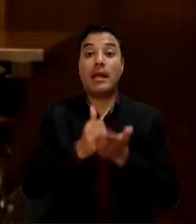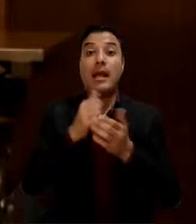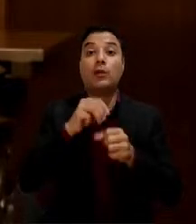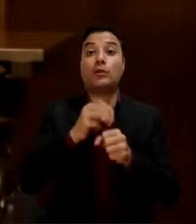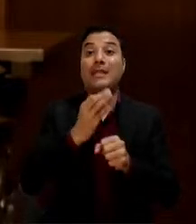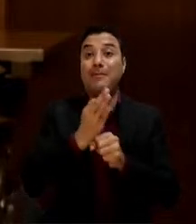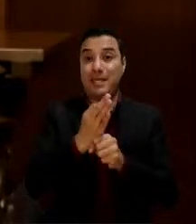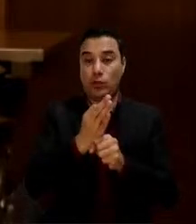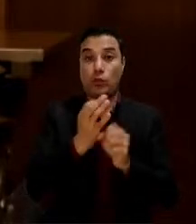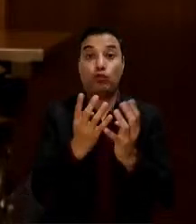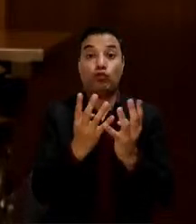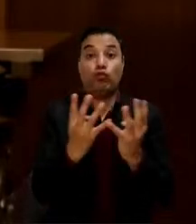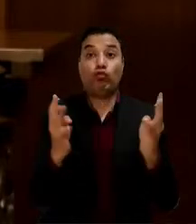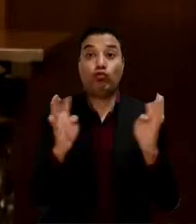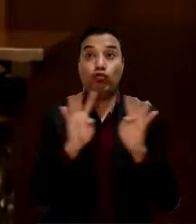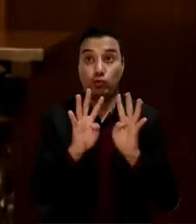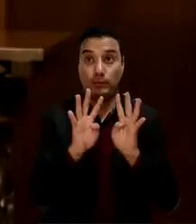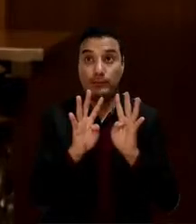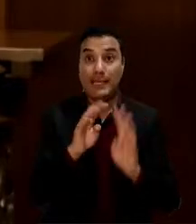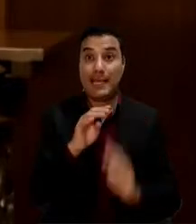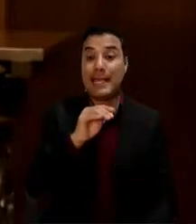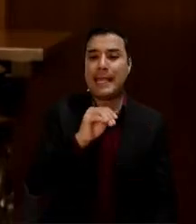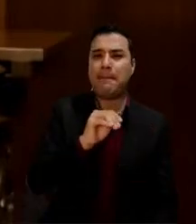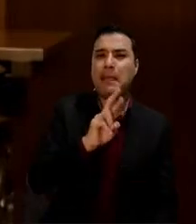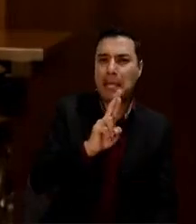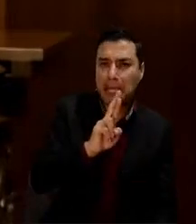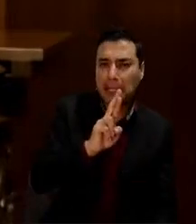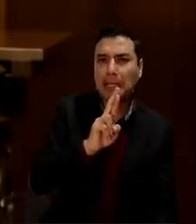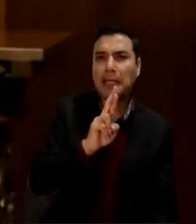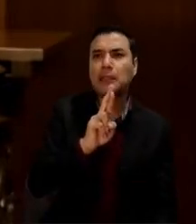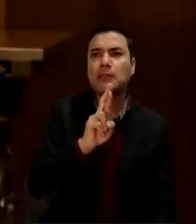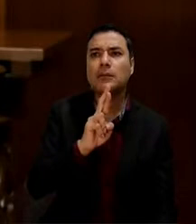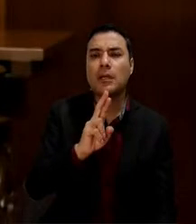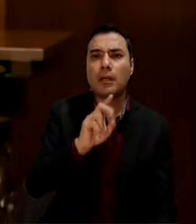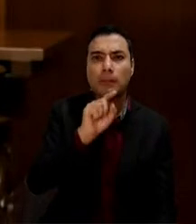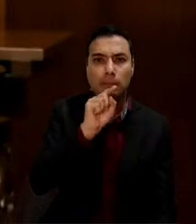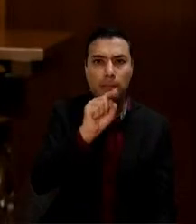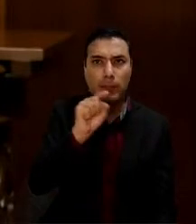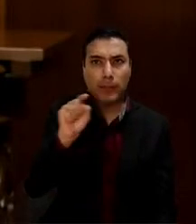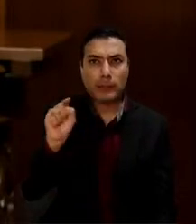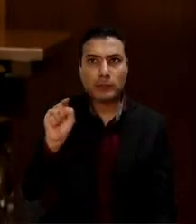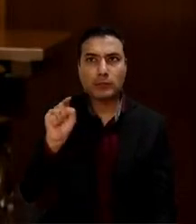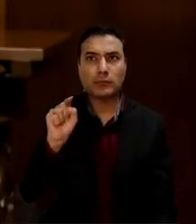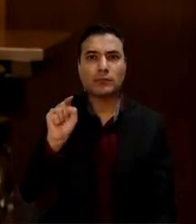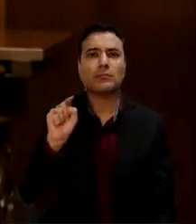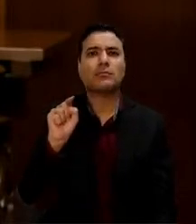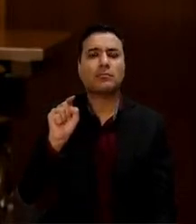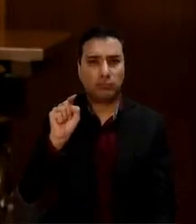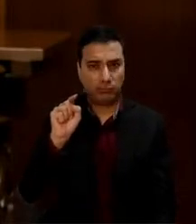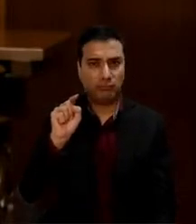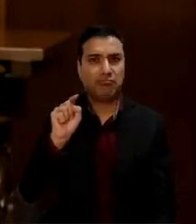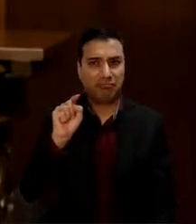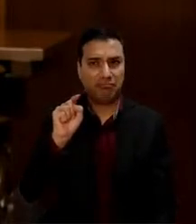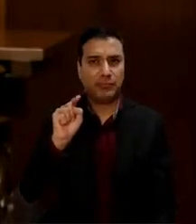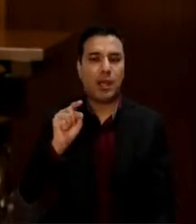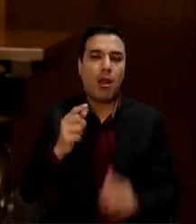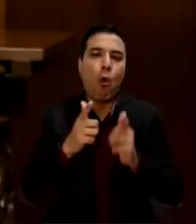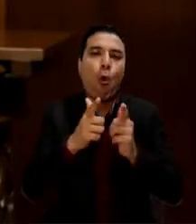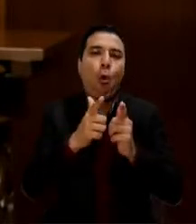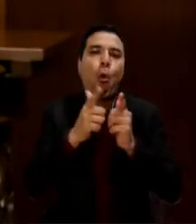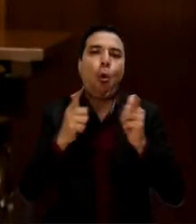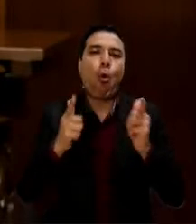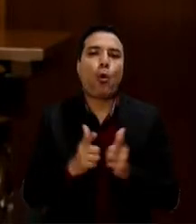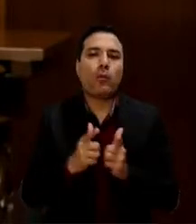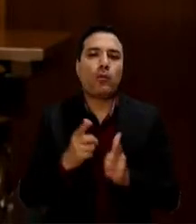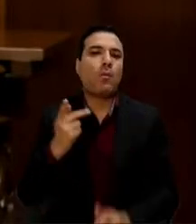ayuntamiento, mayoría relativa, tiene una alta representación del instituto político o coalición al